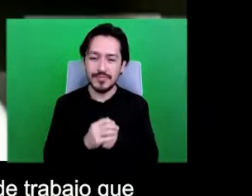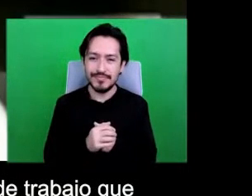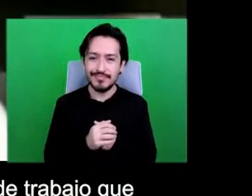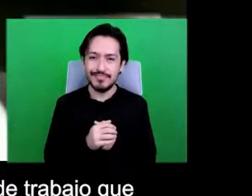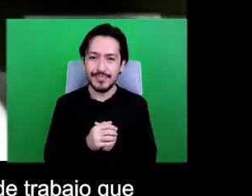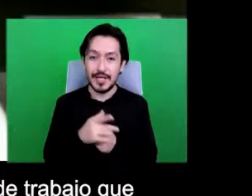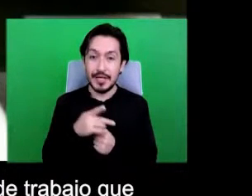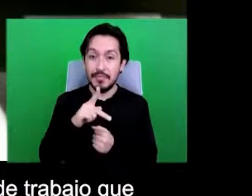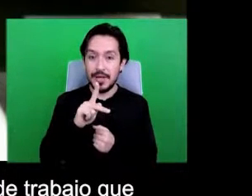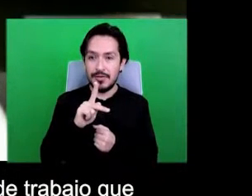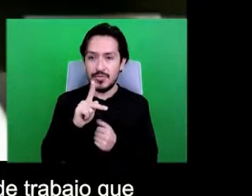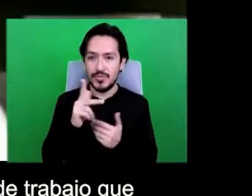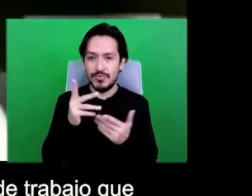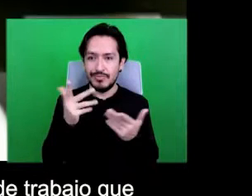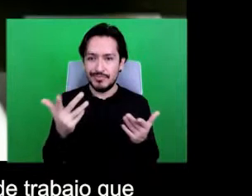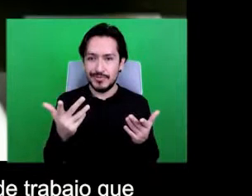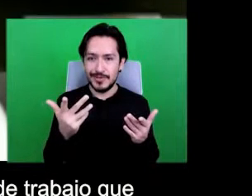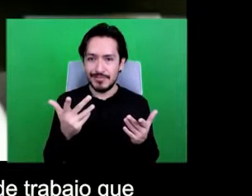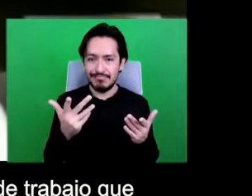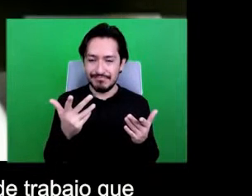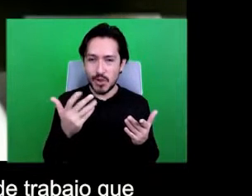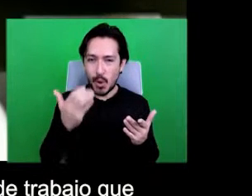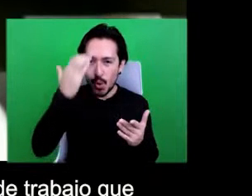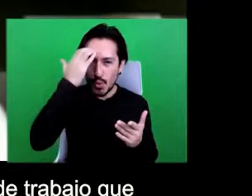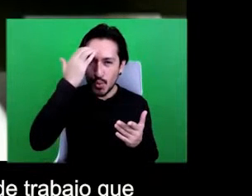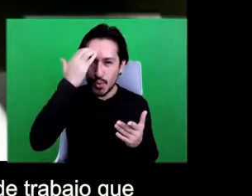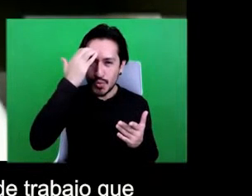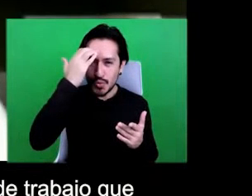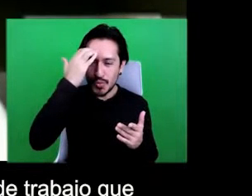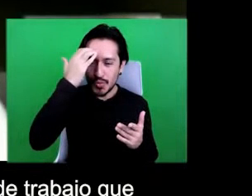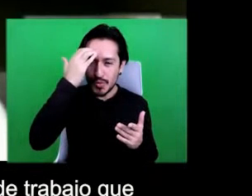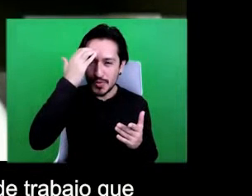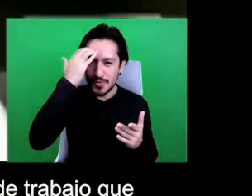que obviamente fueron, pudiéramos decir que,